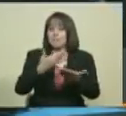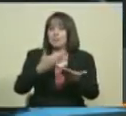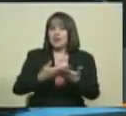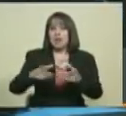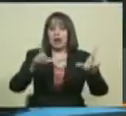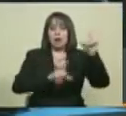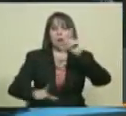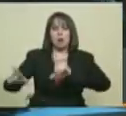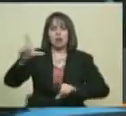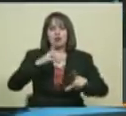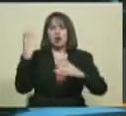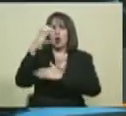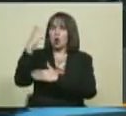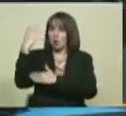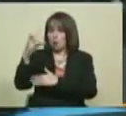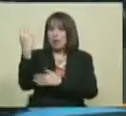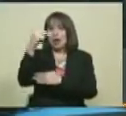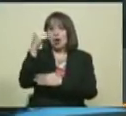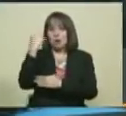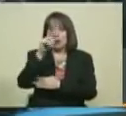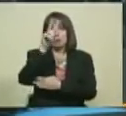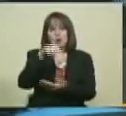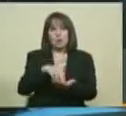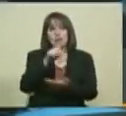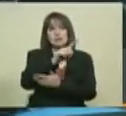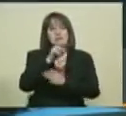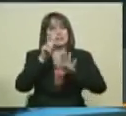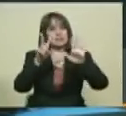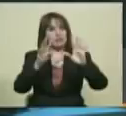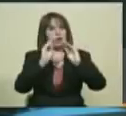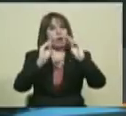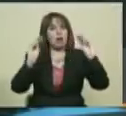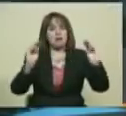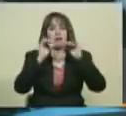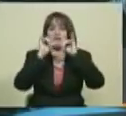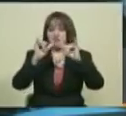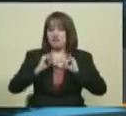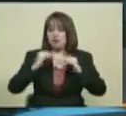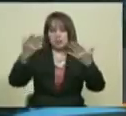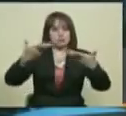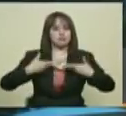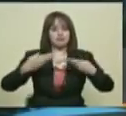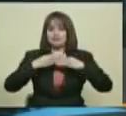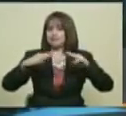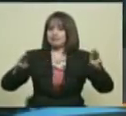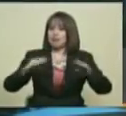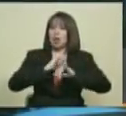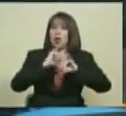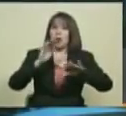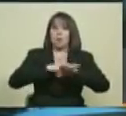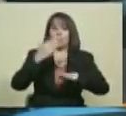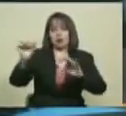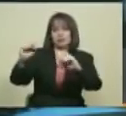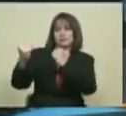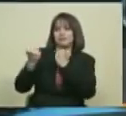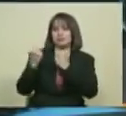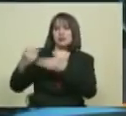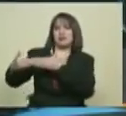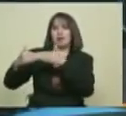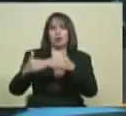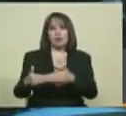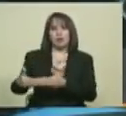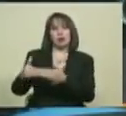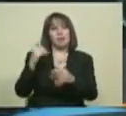BSN Medical de Colombia en noviembre de 2017, y se informa que no pueden tampoco cumplir con ese compromiso. Noviembre